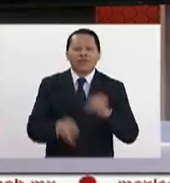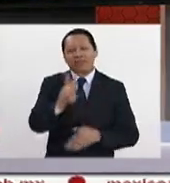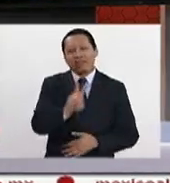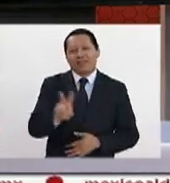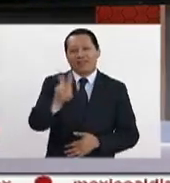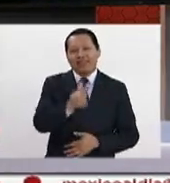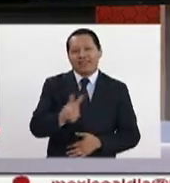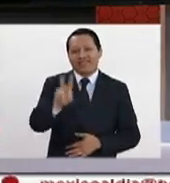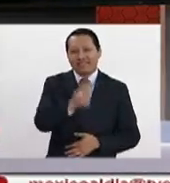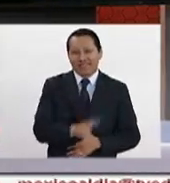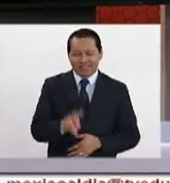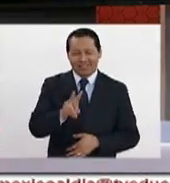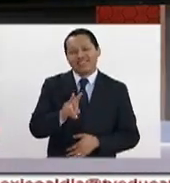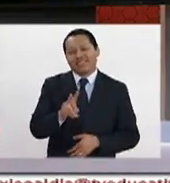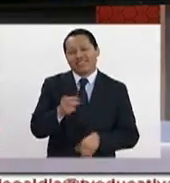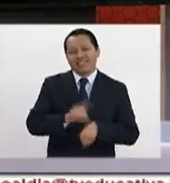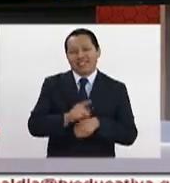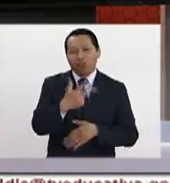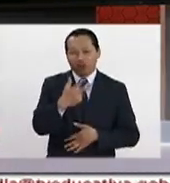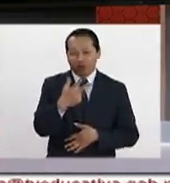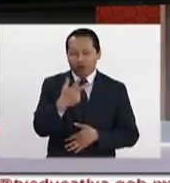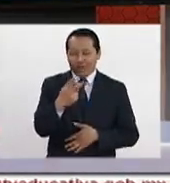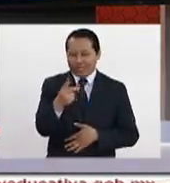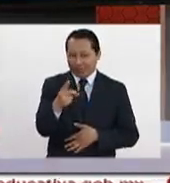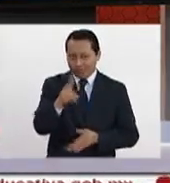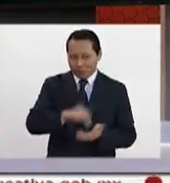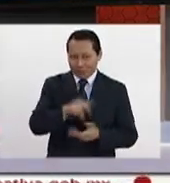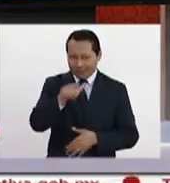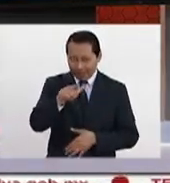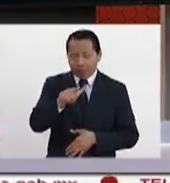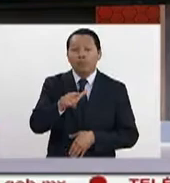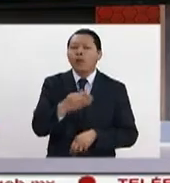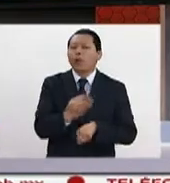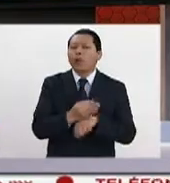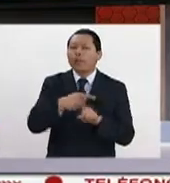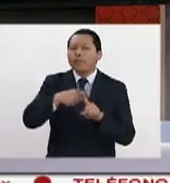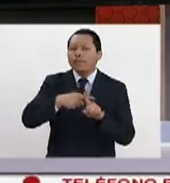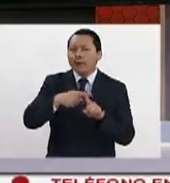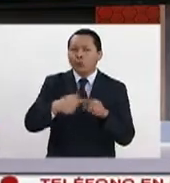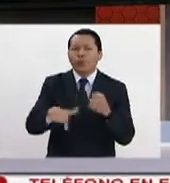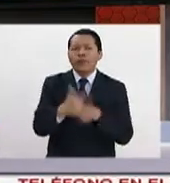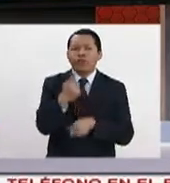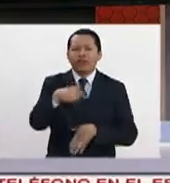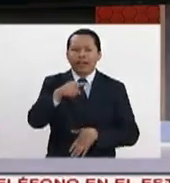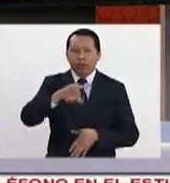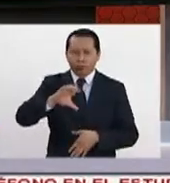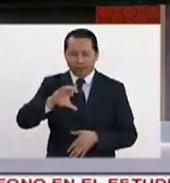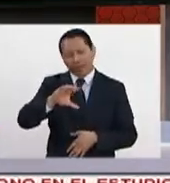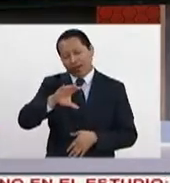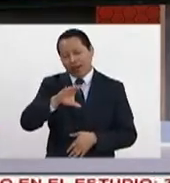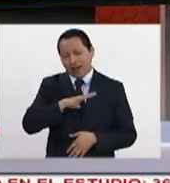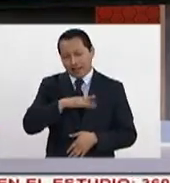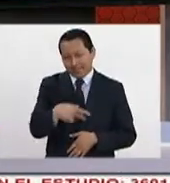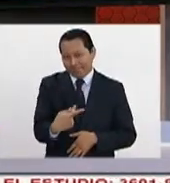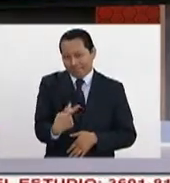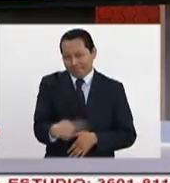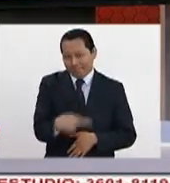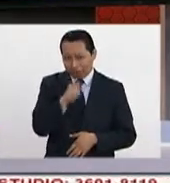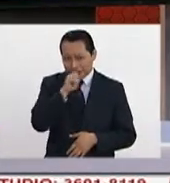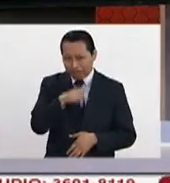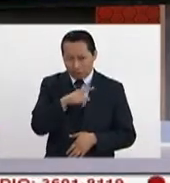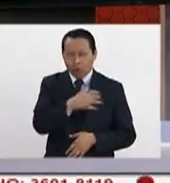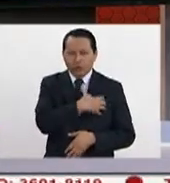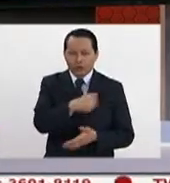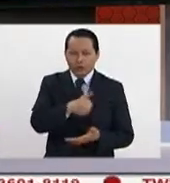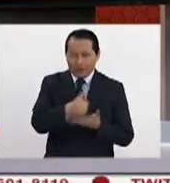viernes, viernes 8 de diciembre del 2017. En este momento la temperatura 12 grados centígrados en la capital del país. Desde aquí, como